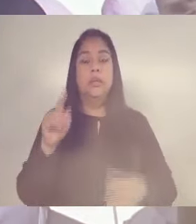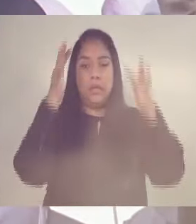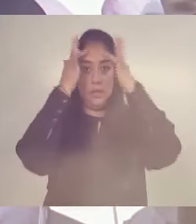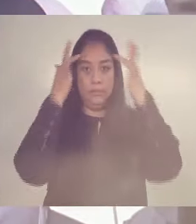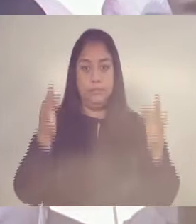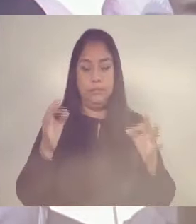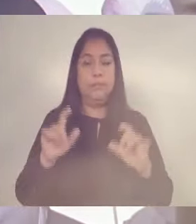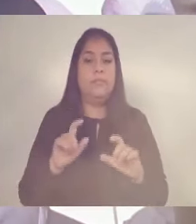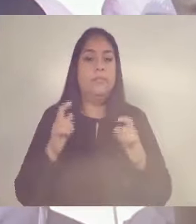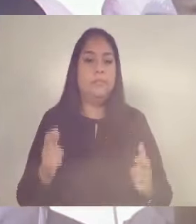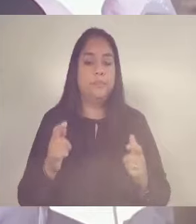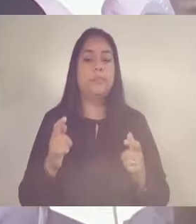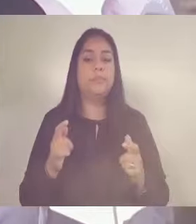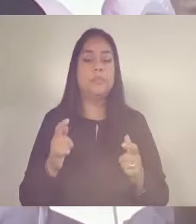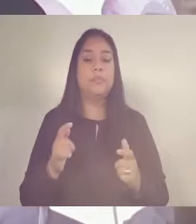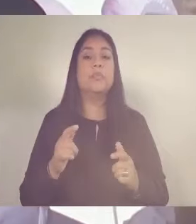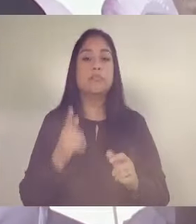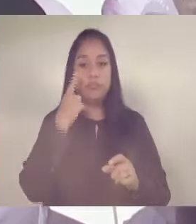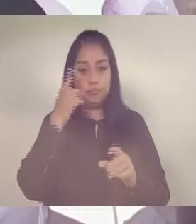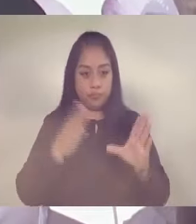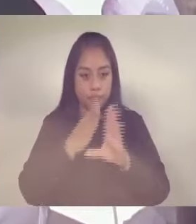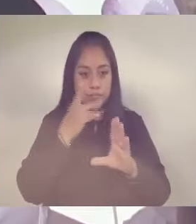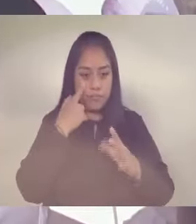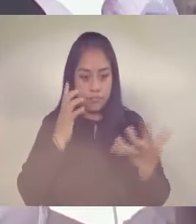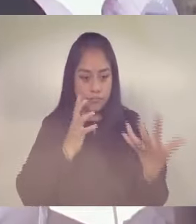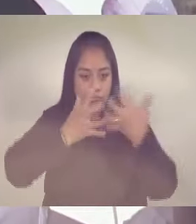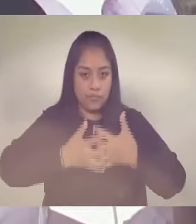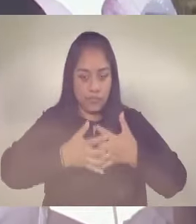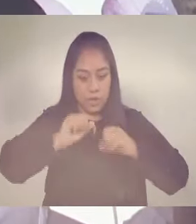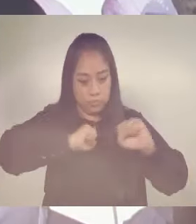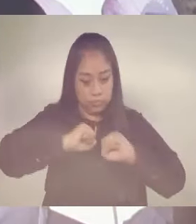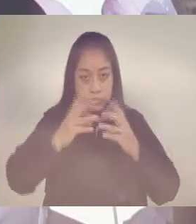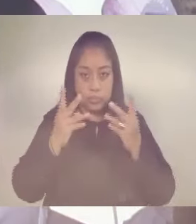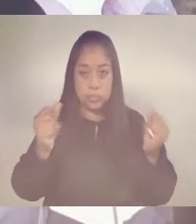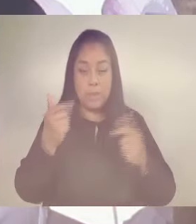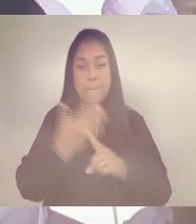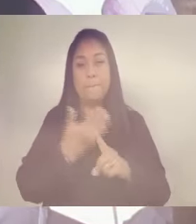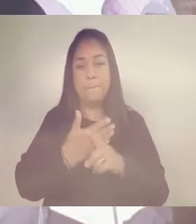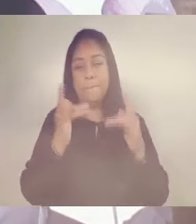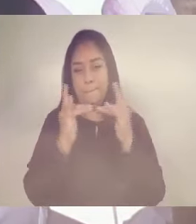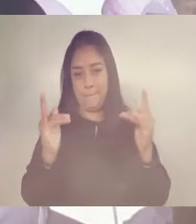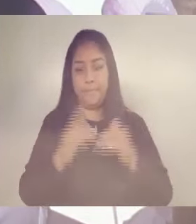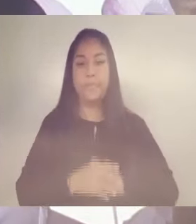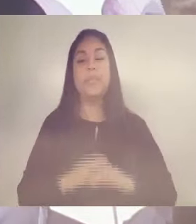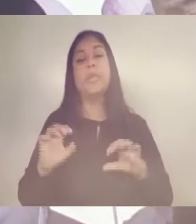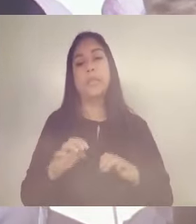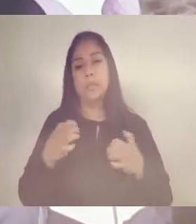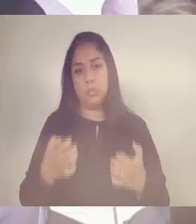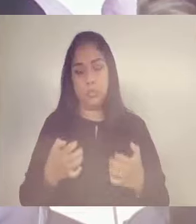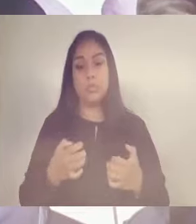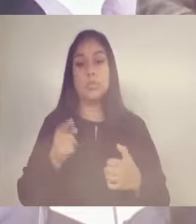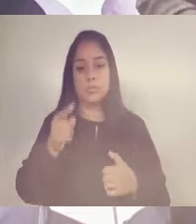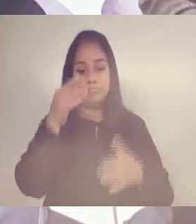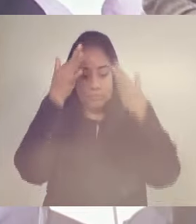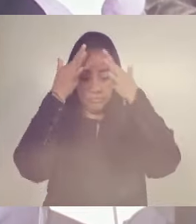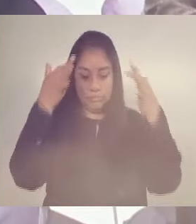decisiones de cómo y de qué forma alinear sus esfuerzos en función de resolver los problemas del puente. Es de esa manera que toman